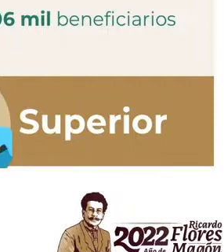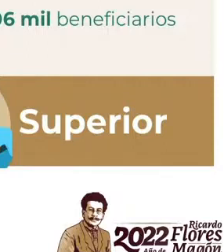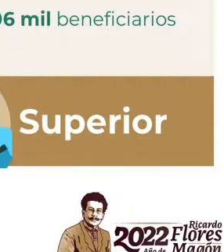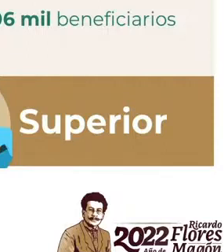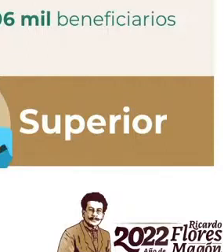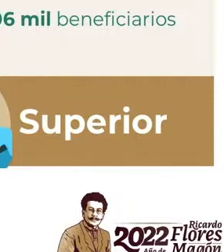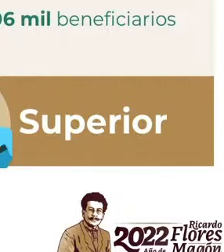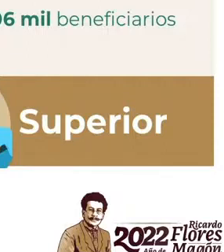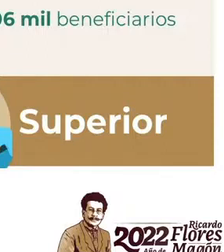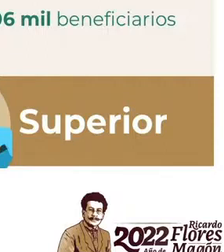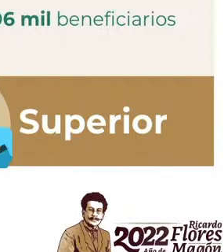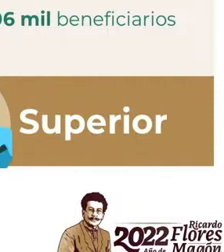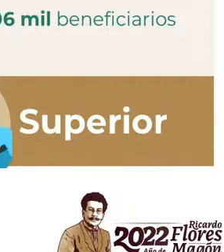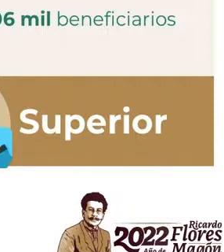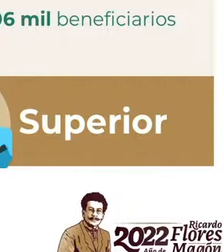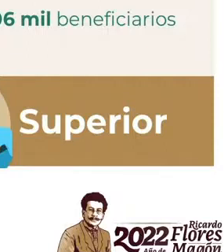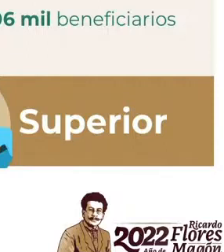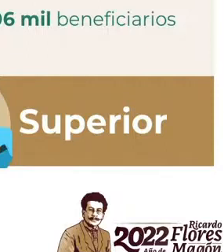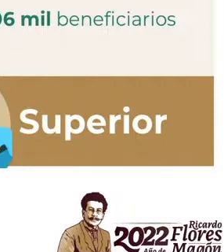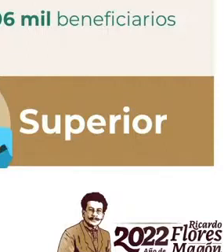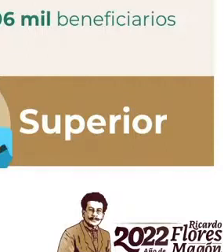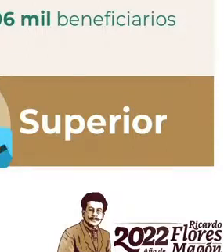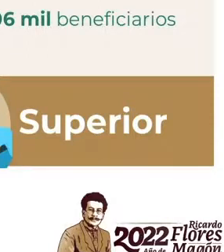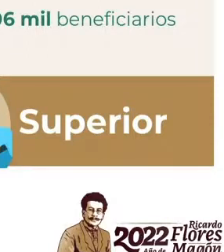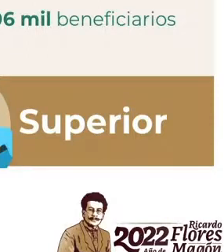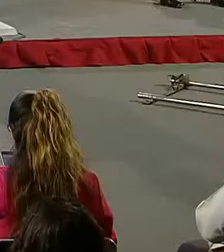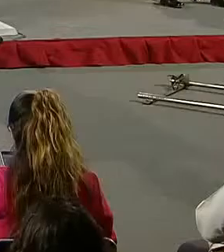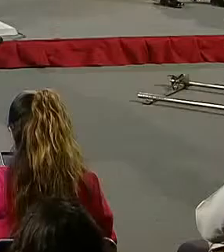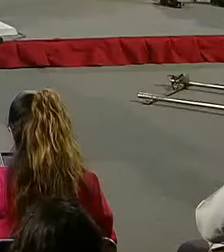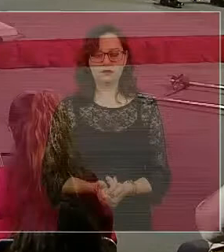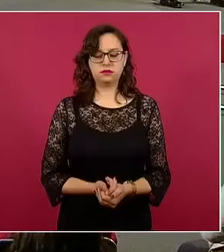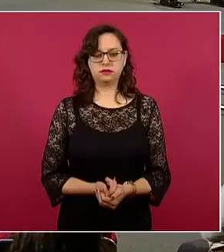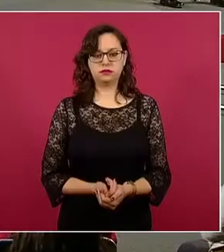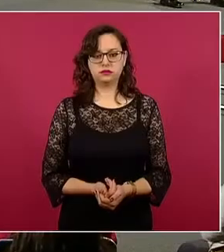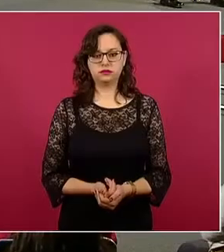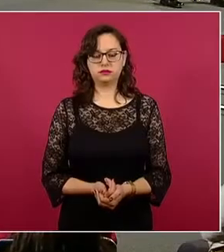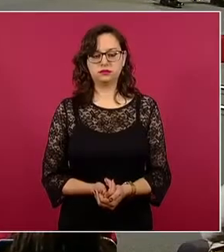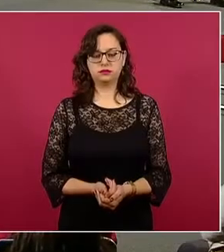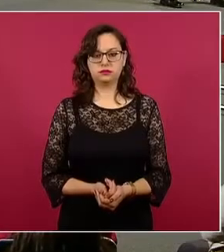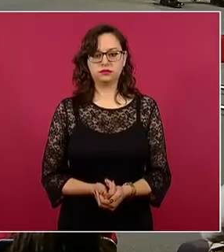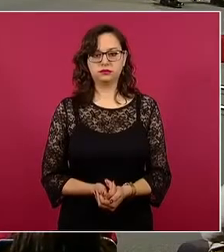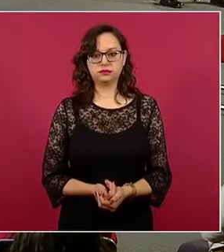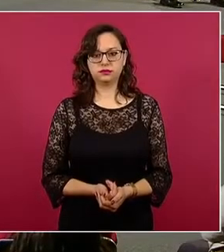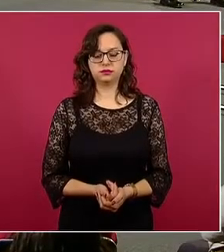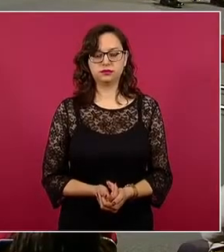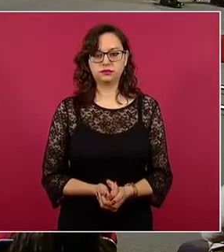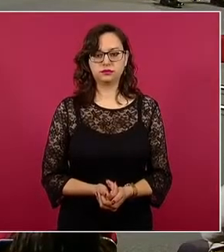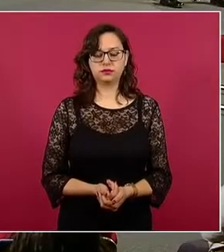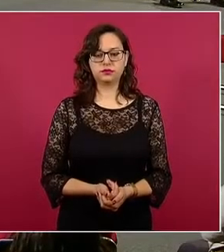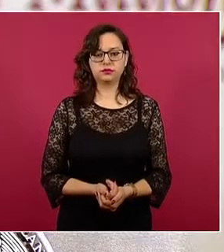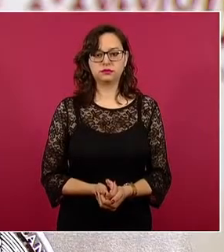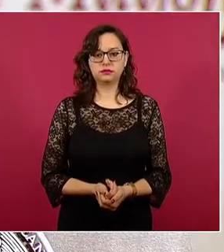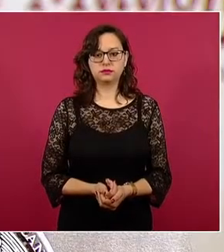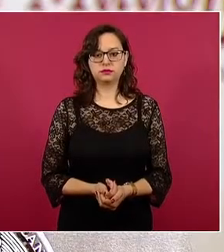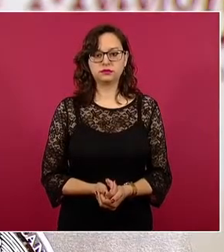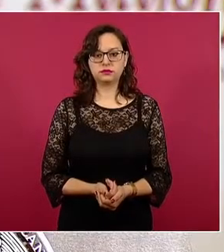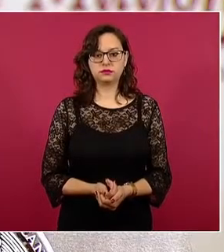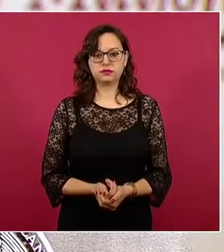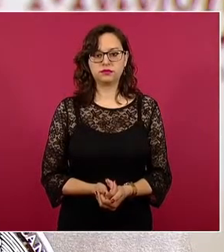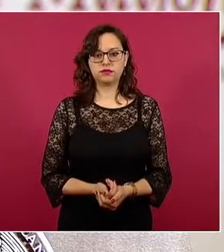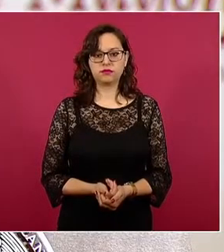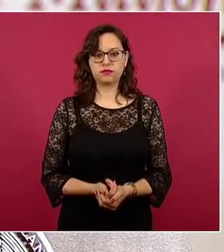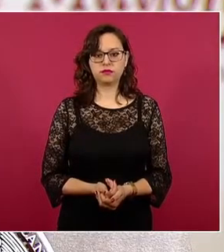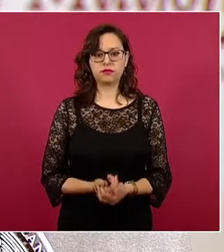más de 32 mil escuelas ubicadas en las localidades más marginadas del país. Aprovecho para mandar saludos a todos los